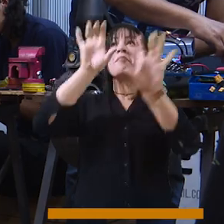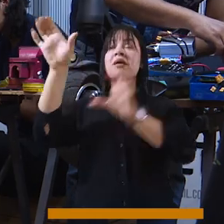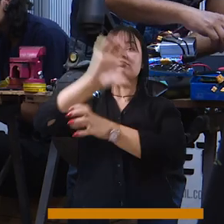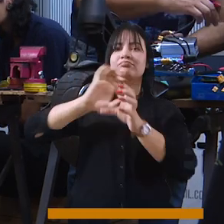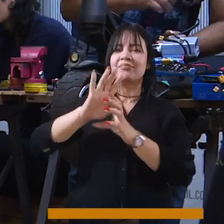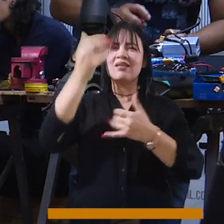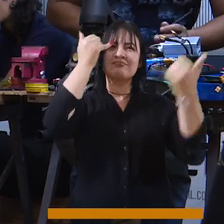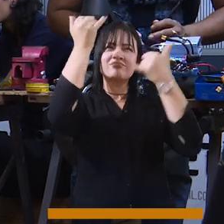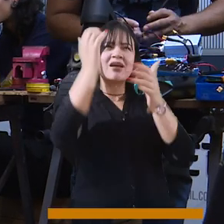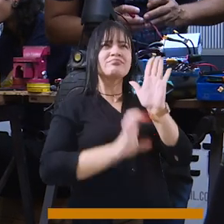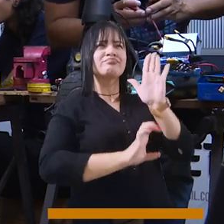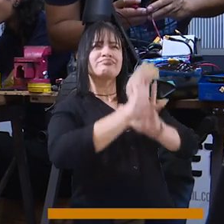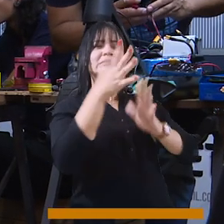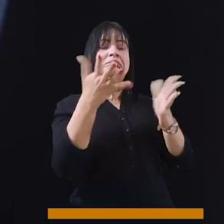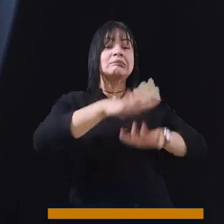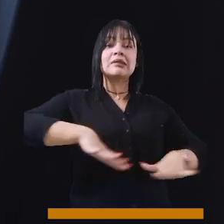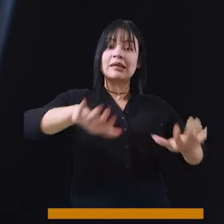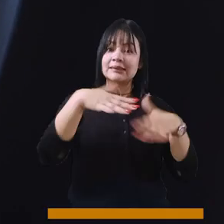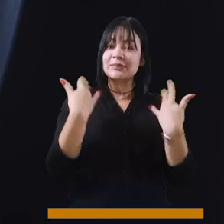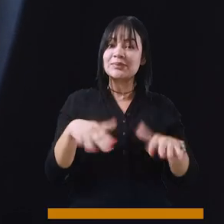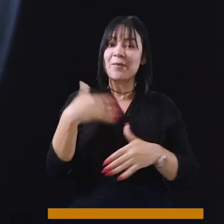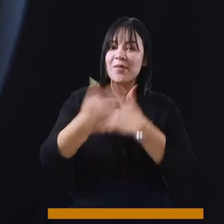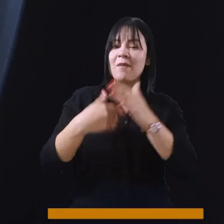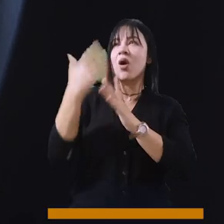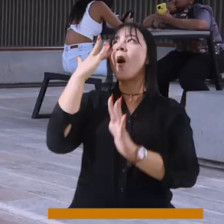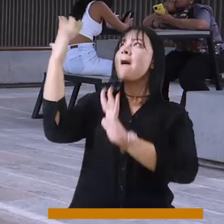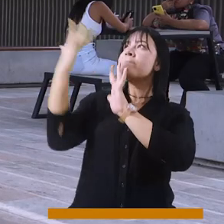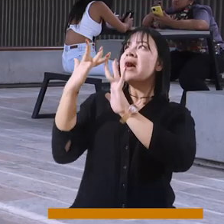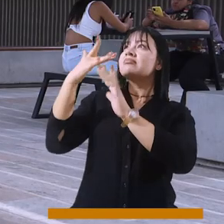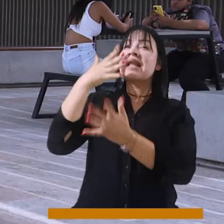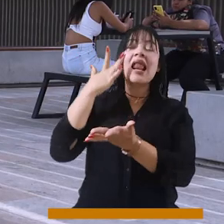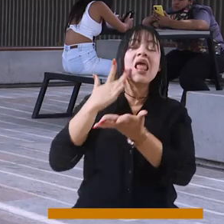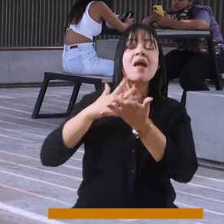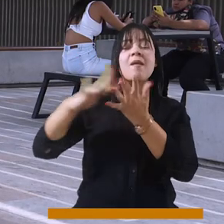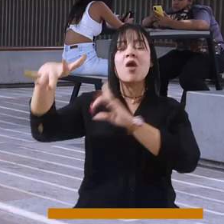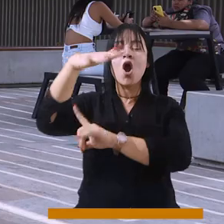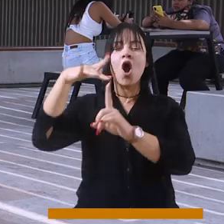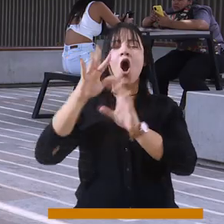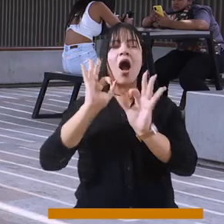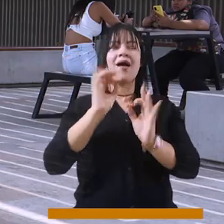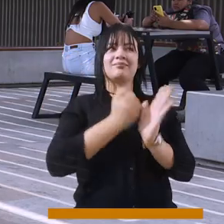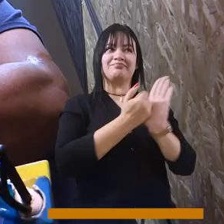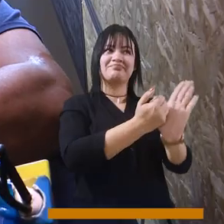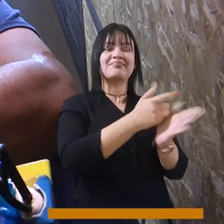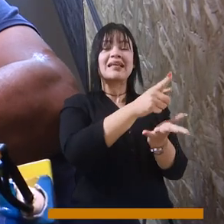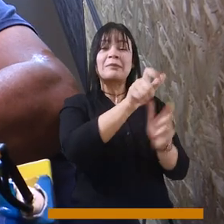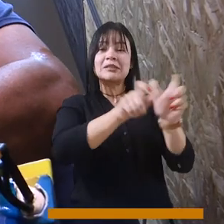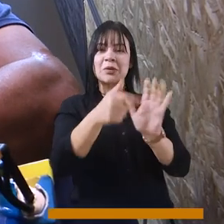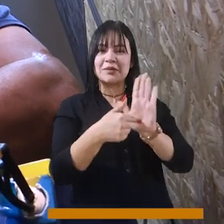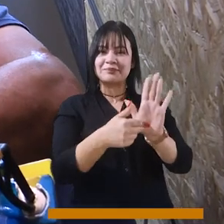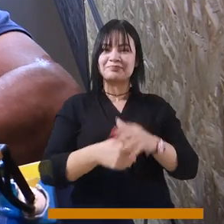emprendimientos nuevos hechos en nuestra ciudad que ayudan a cuidar el medio ambiente y ayudan a la movilidad como estos cracks que vamos a ver ahora la